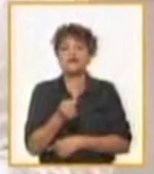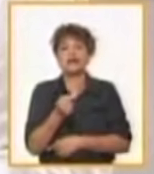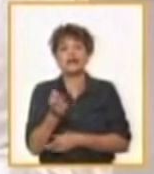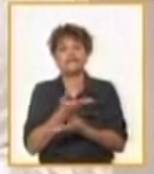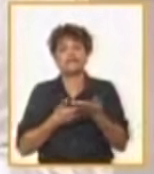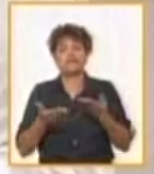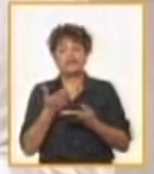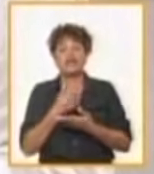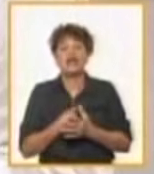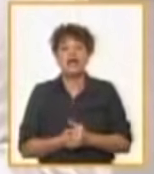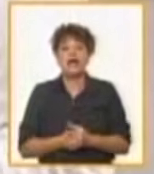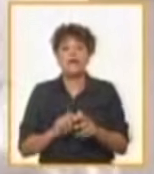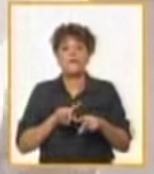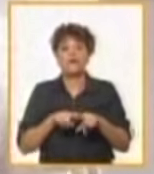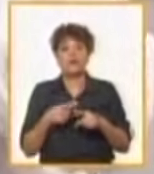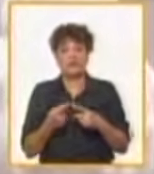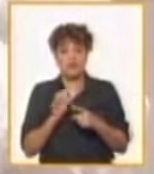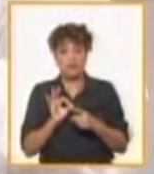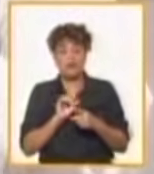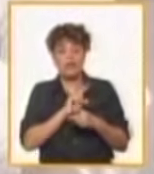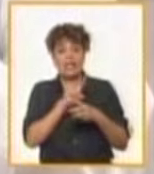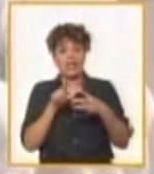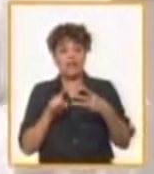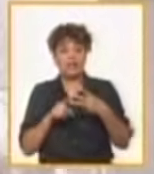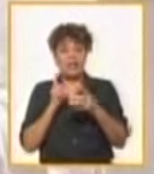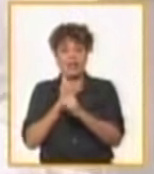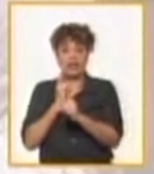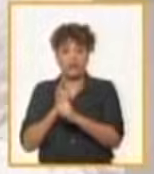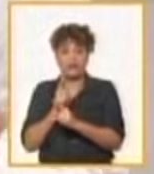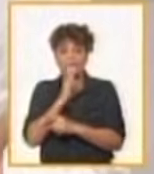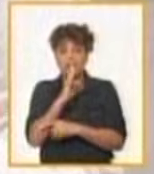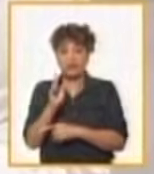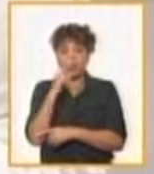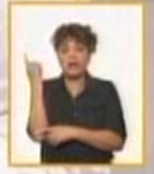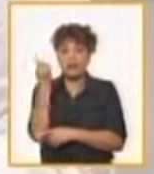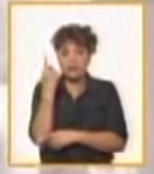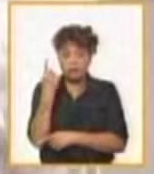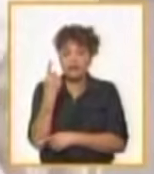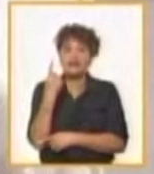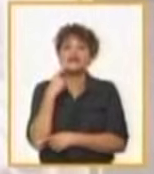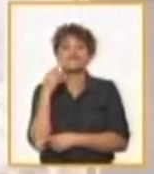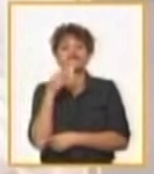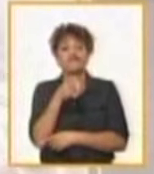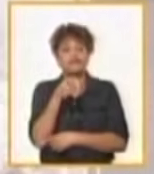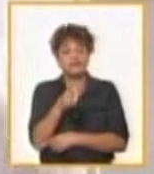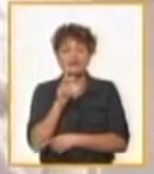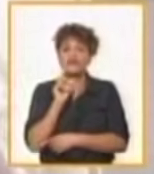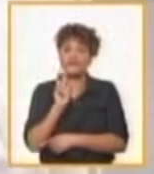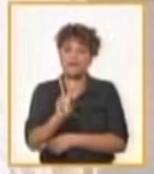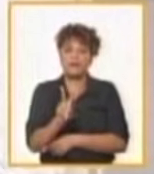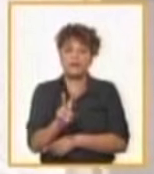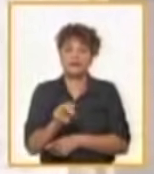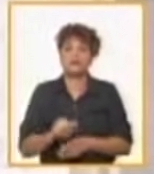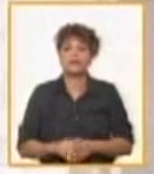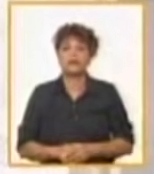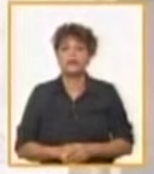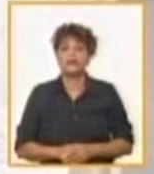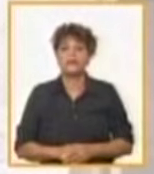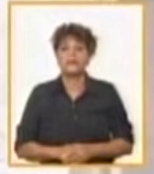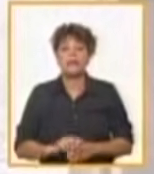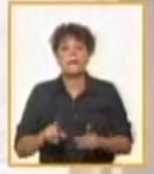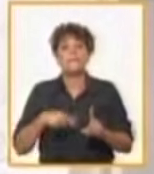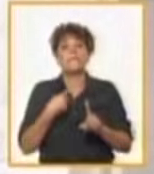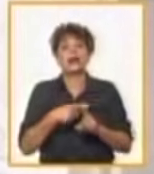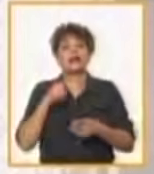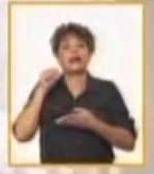Biblioteca Nacional. Y detrás tiene, no se puede dejar de volver a mencionar, la campaña de